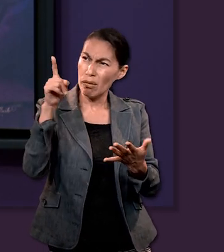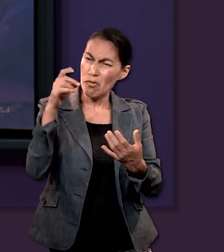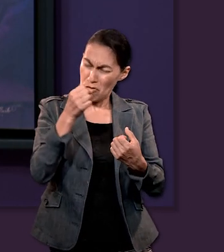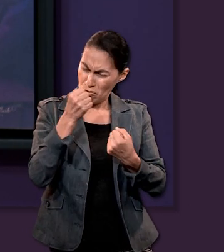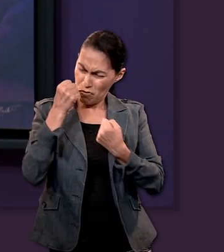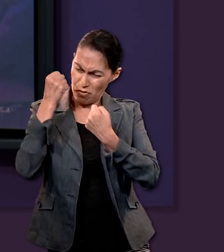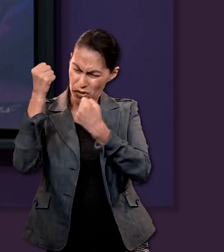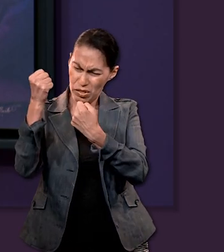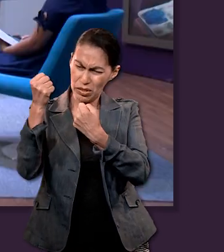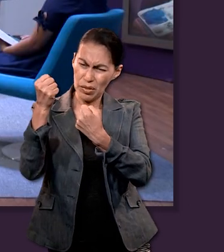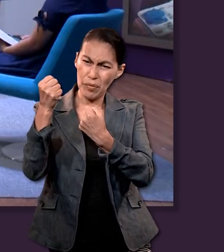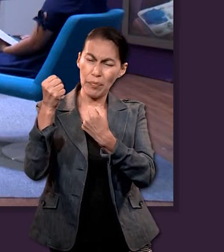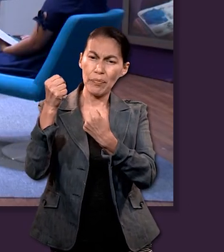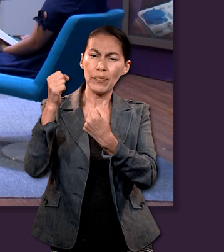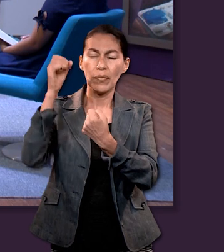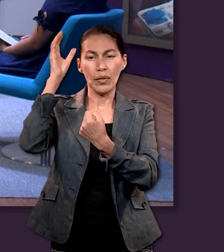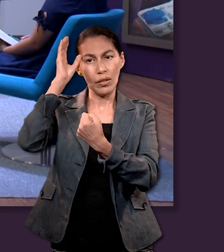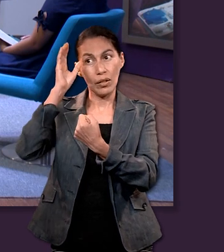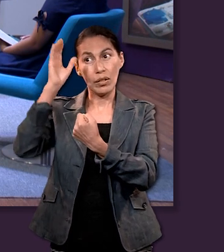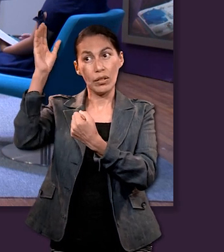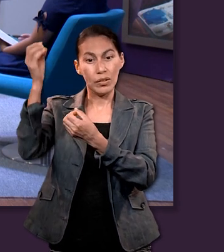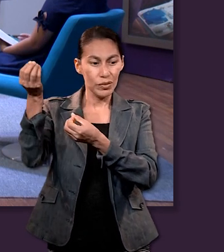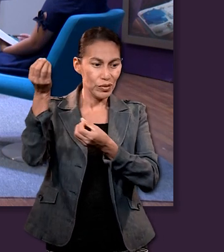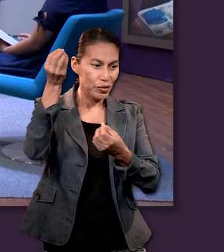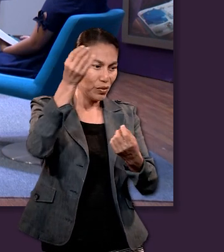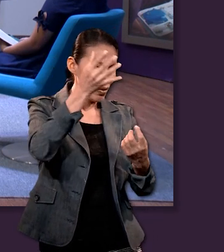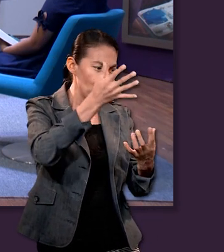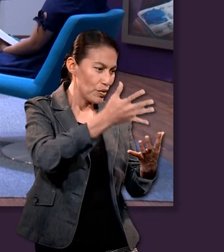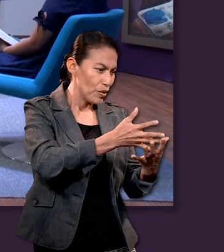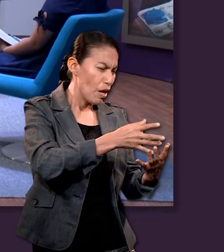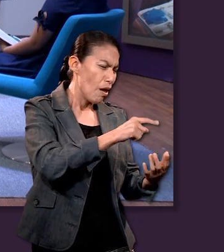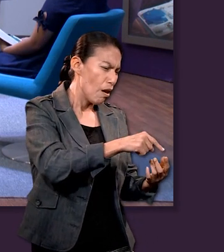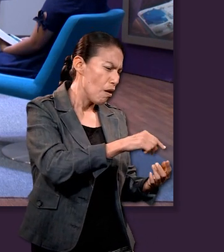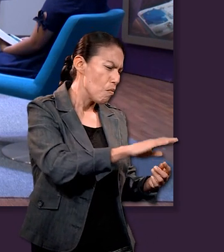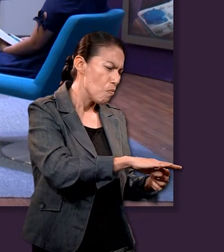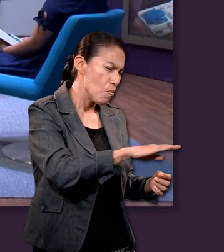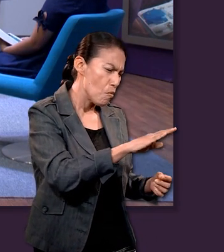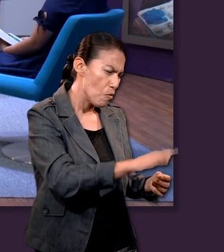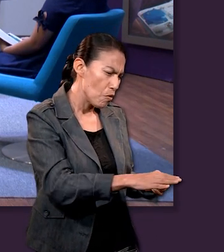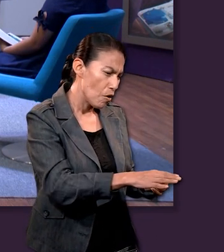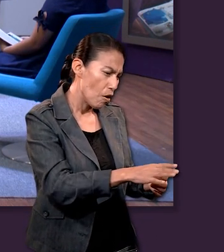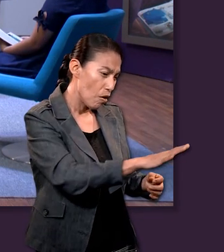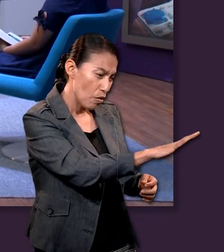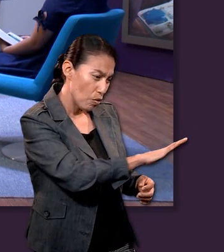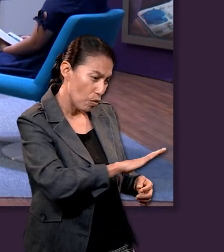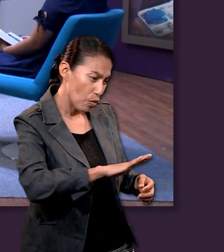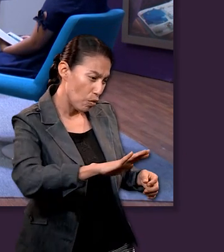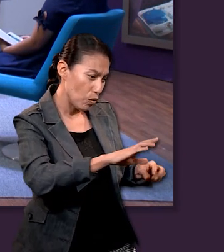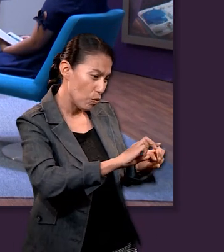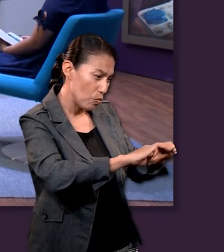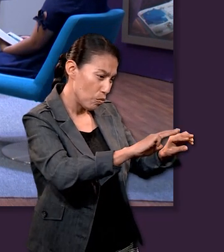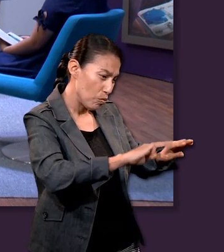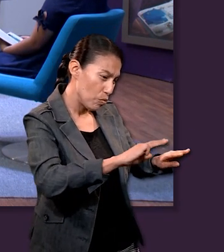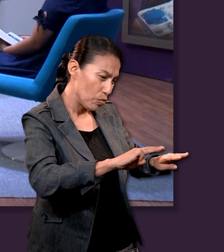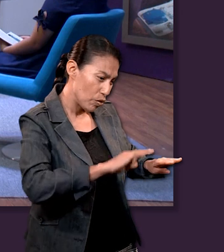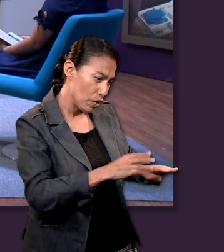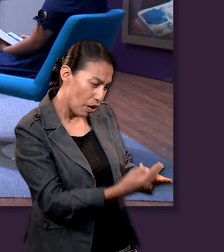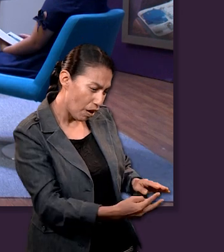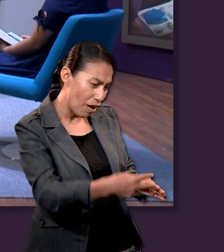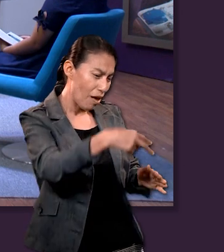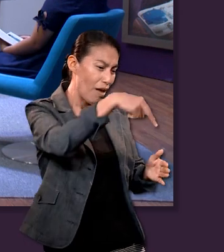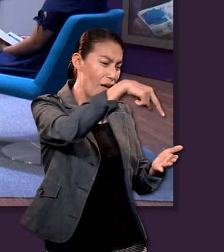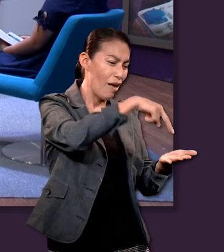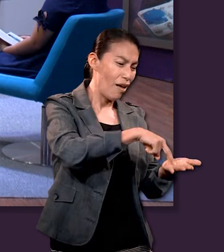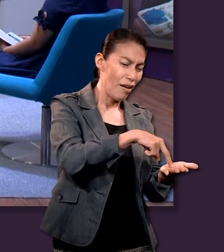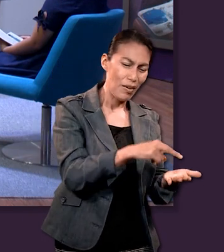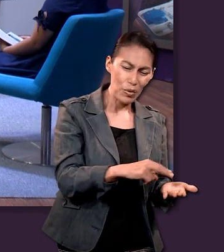que creemos según la operación del poder de su fuerza la cual operó en Cristo resucitándole de los muertos y